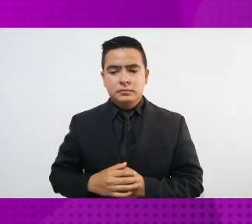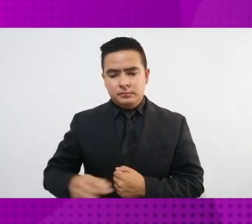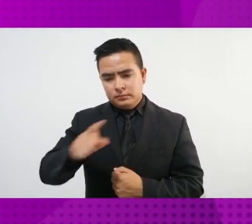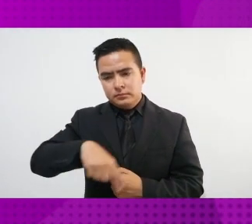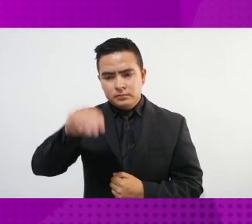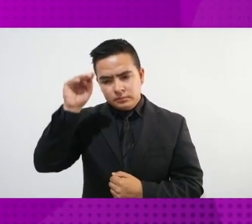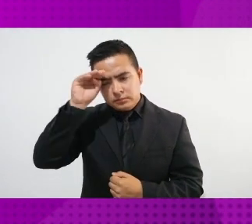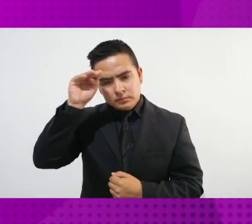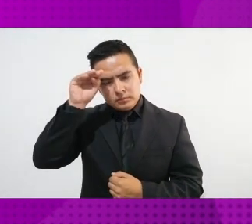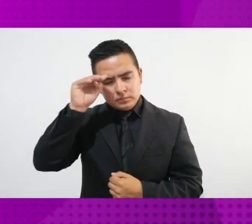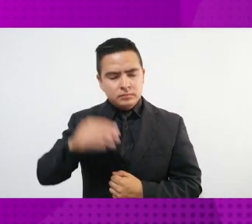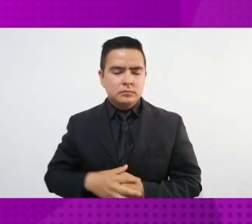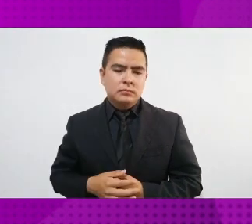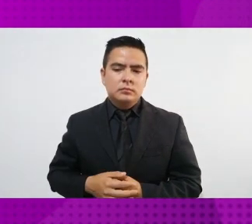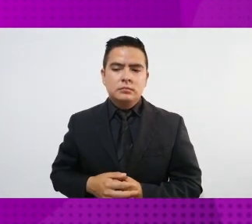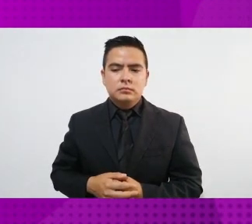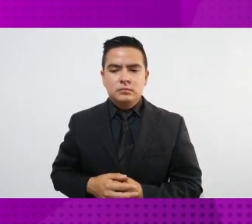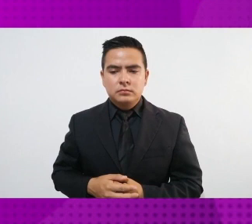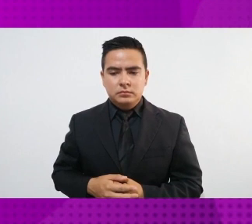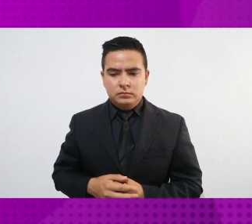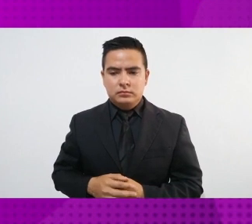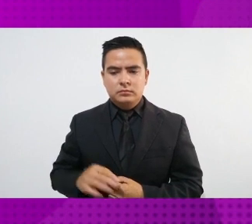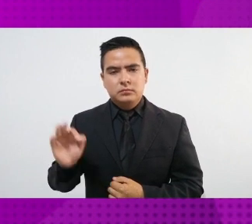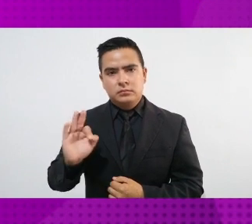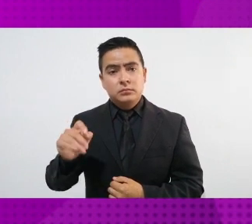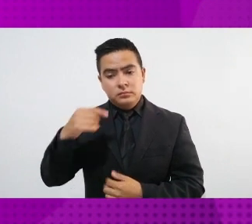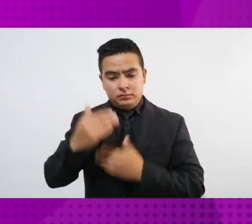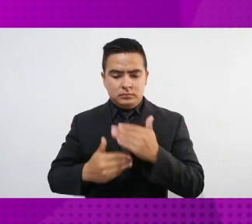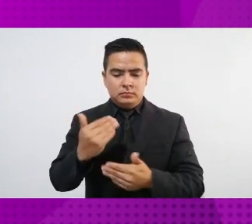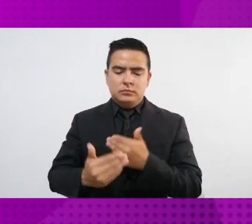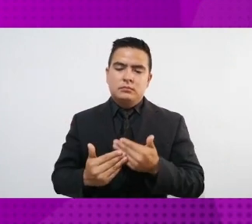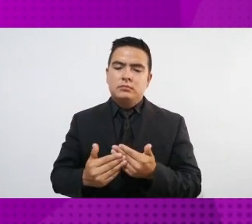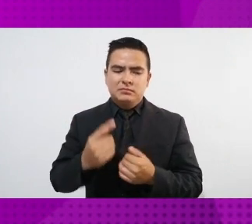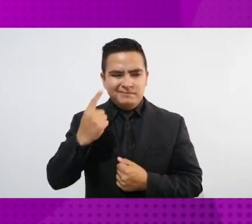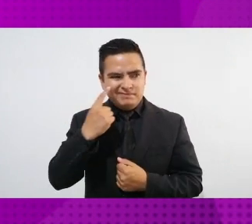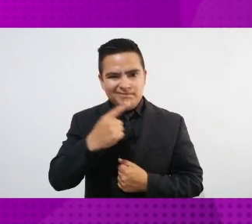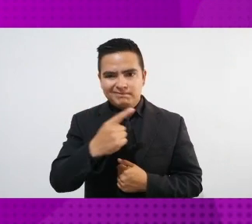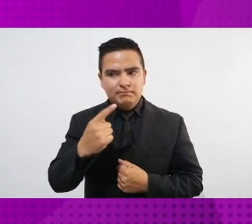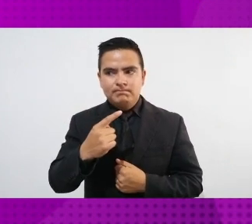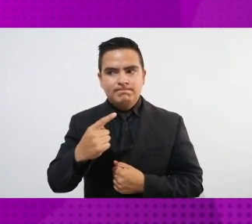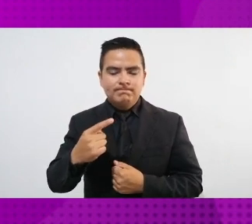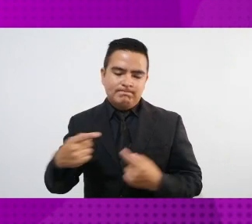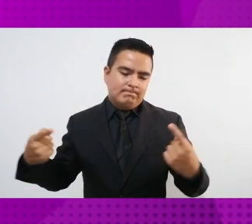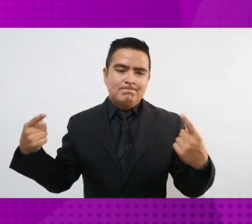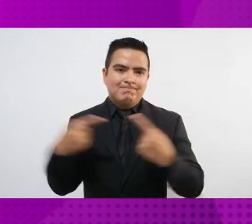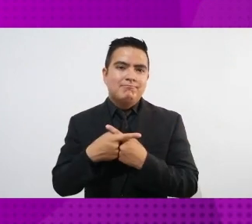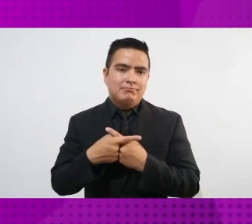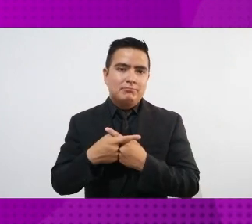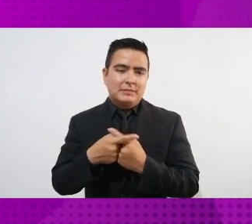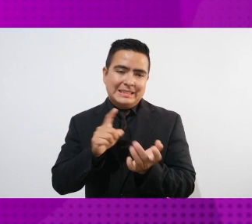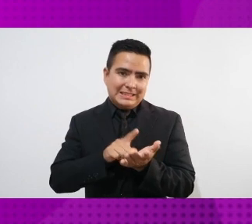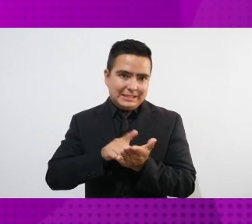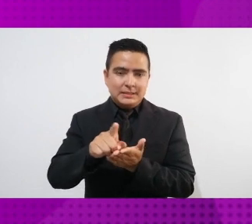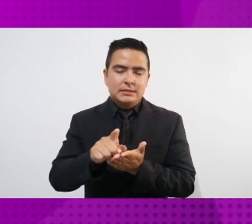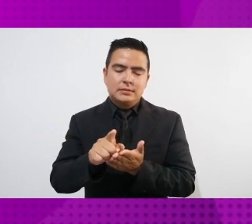que sustituyeran estos mecanismos, serían francamente contrarias al sistema democrático y contrarias también a los derechos